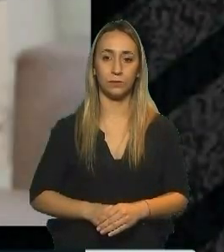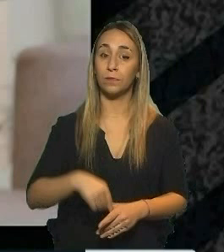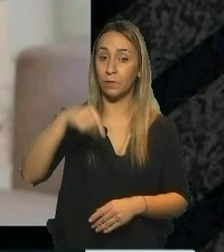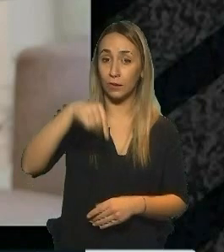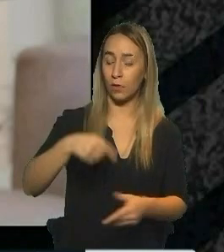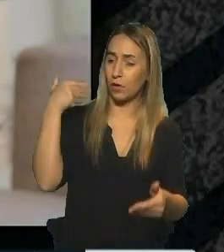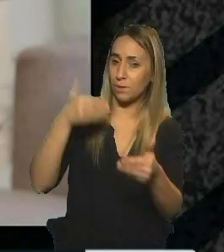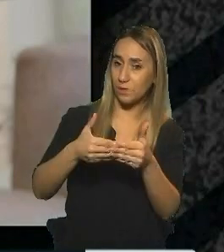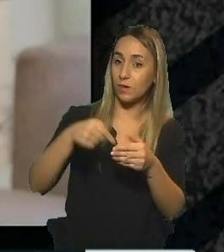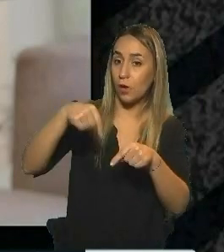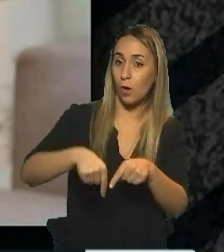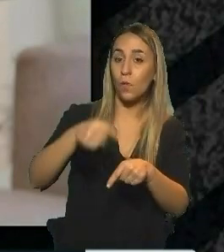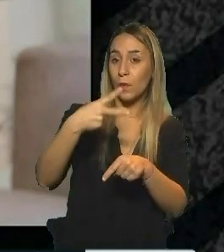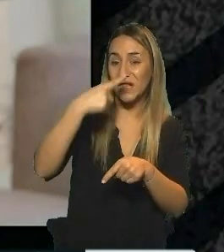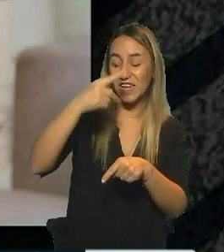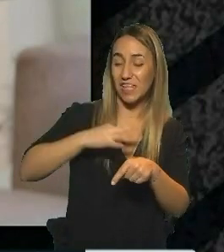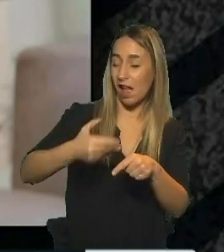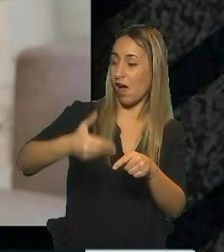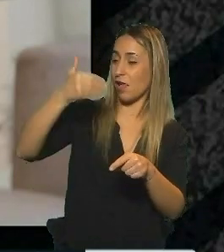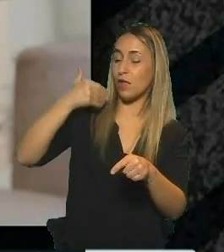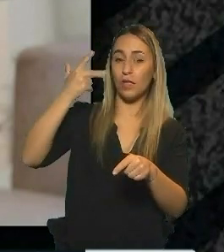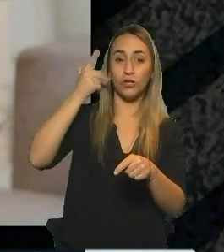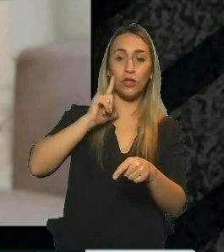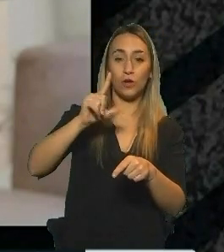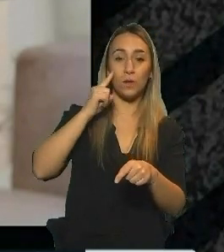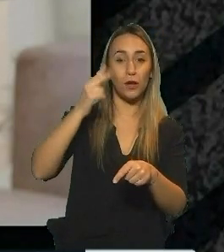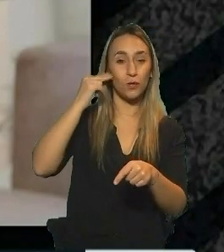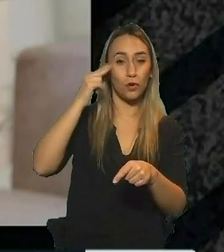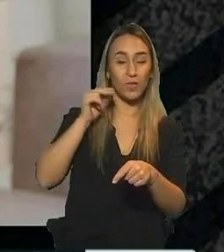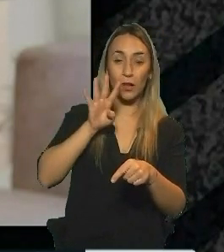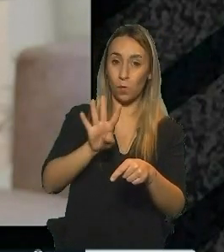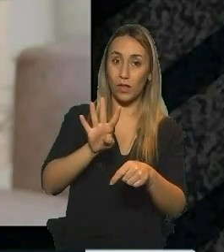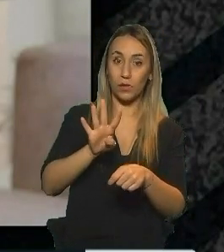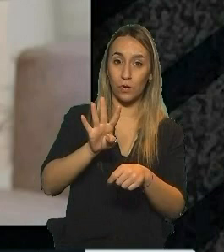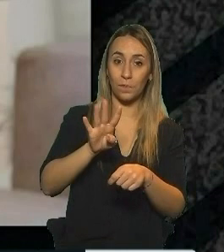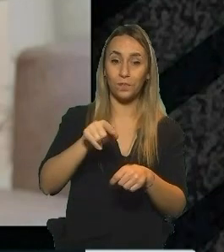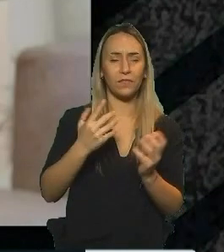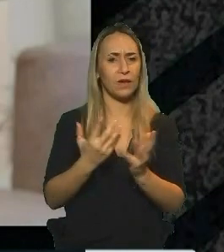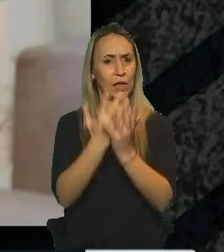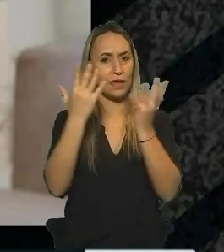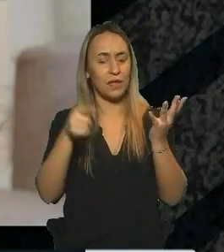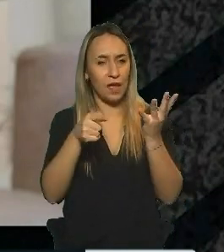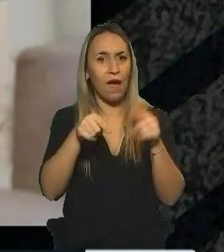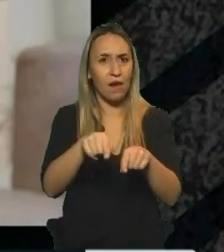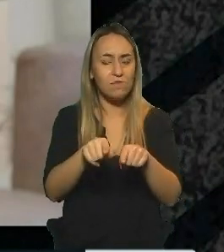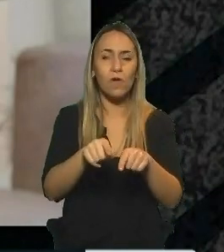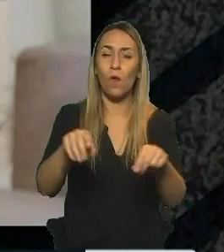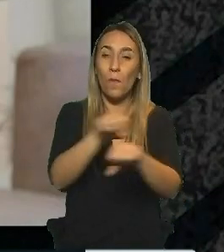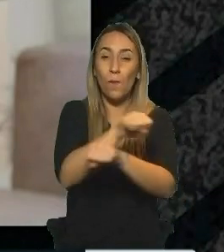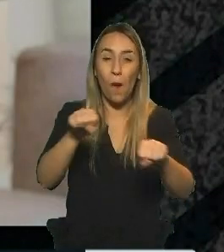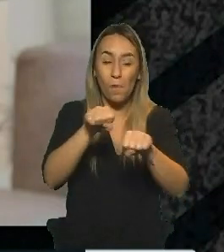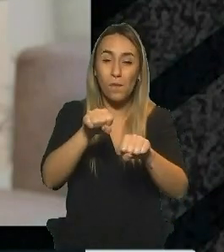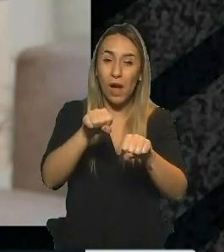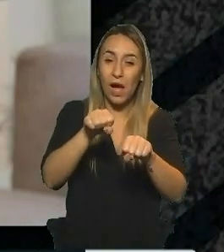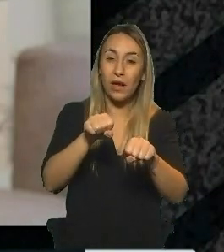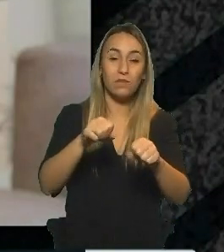Hoy, a 27 años de aquel 18 de julio de 1994, día en el cual una bomba explotó en el